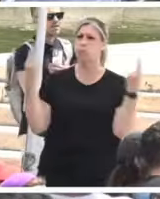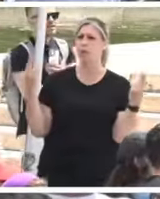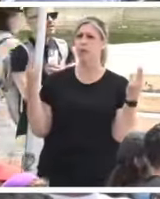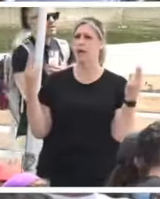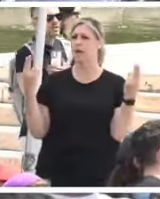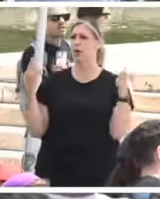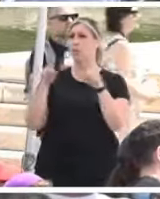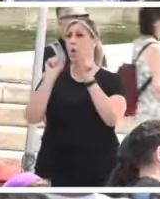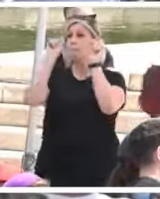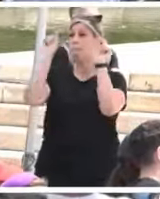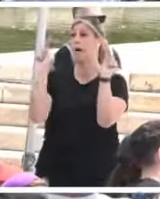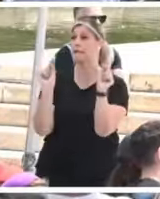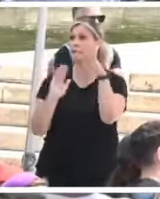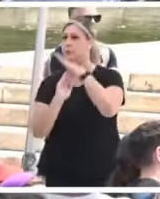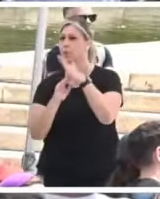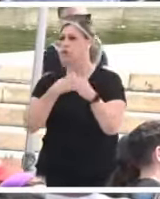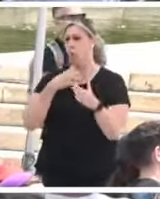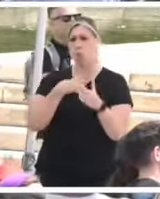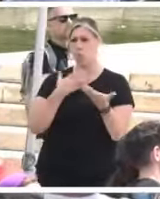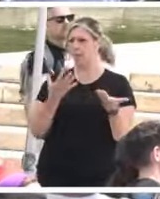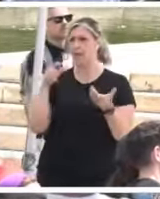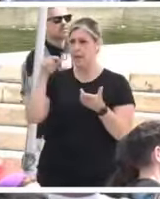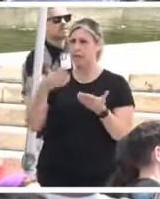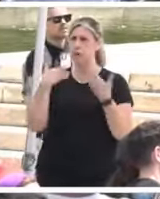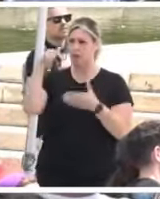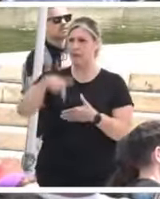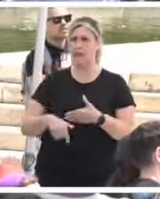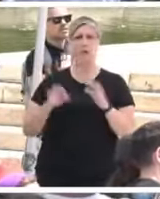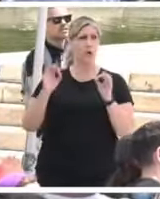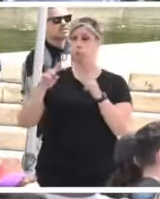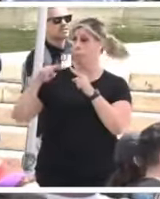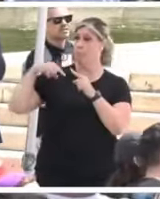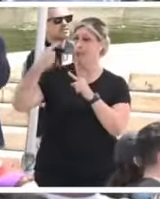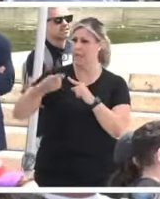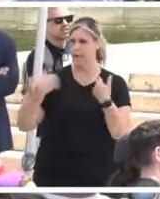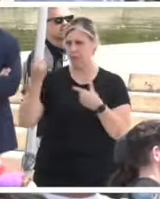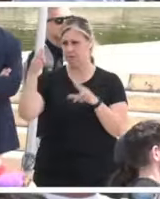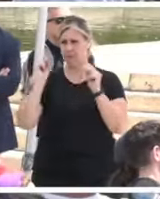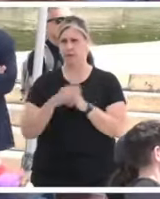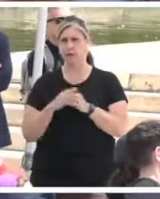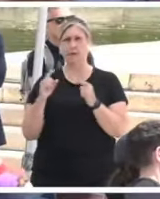ser un paréntesis en la historia de la humanidad. De eso vamos. Y cuando mañana, y ya termino,